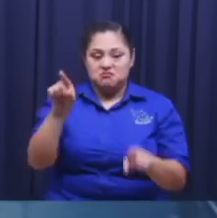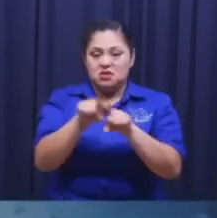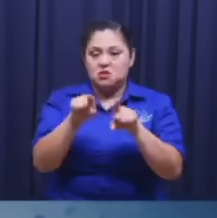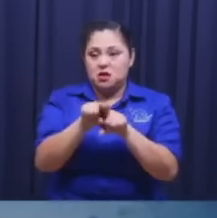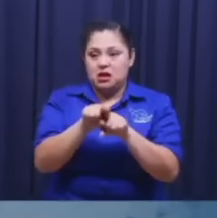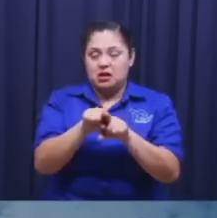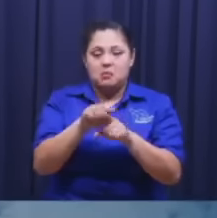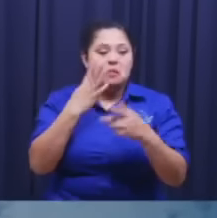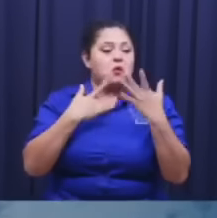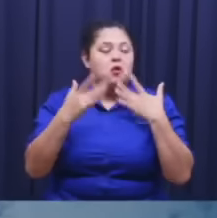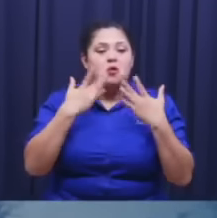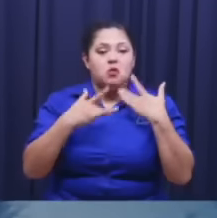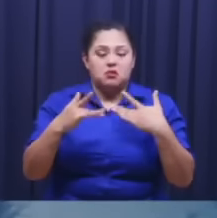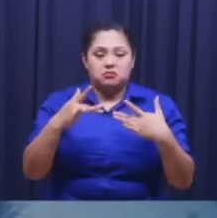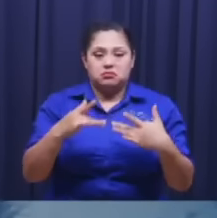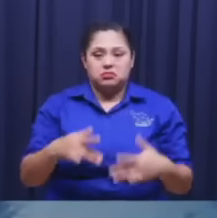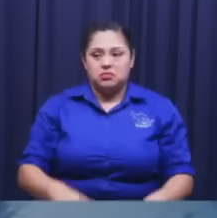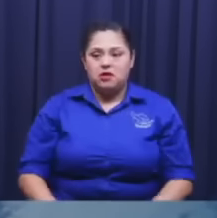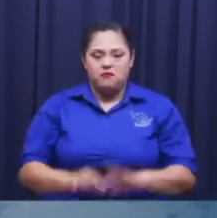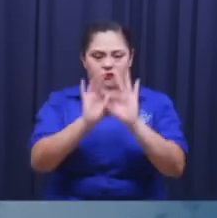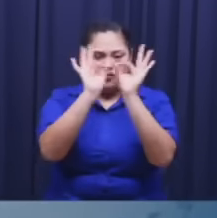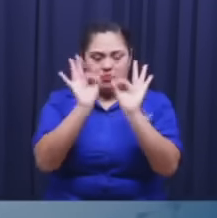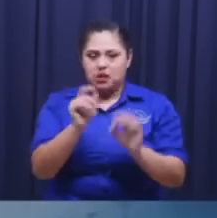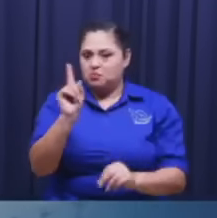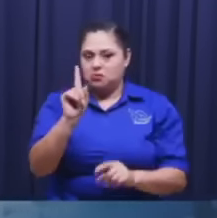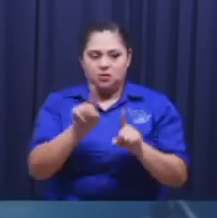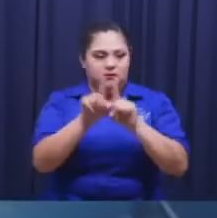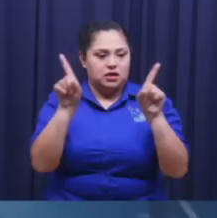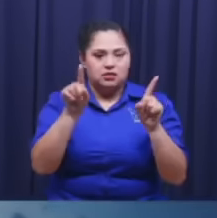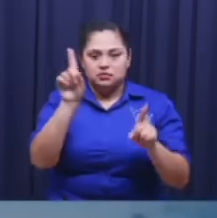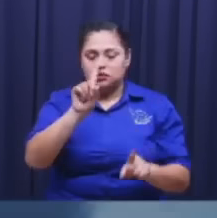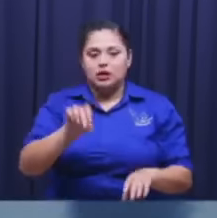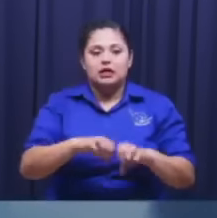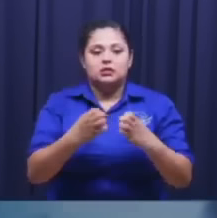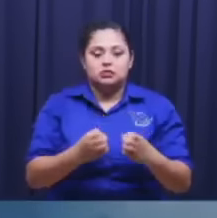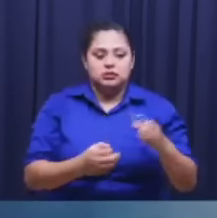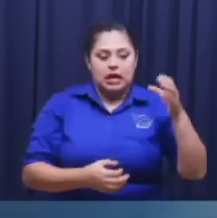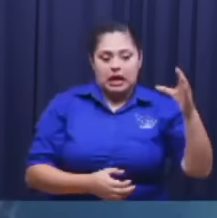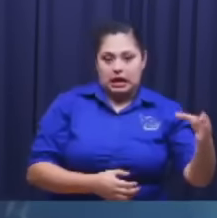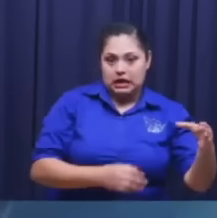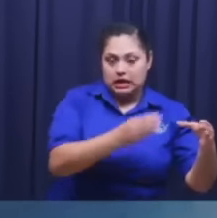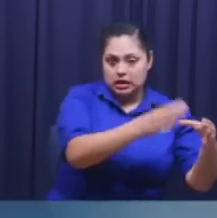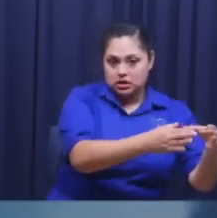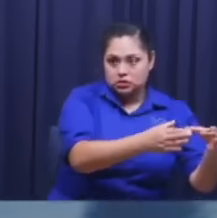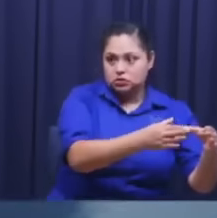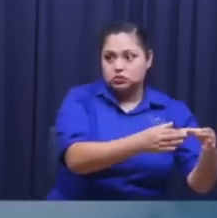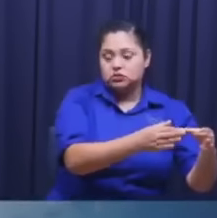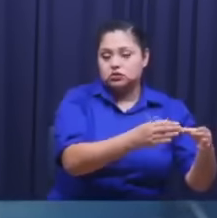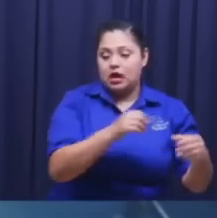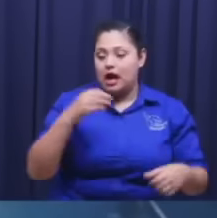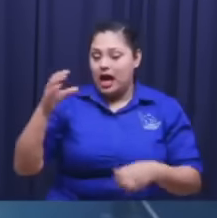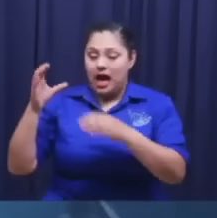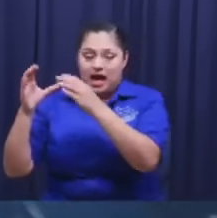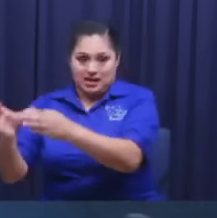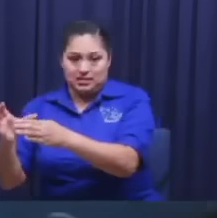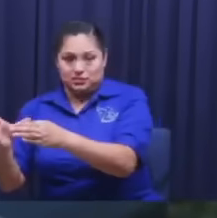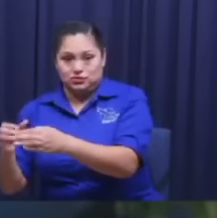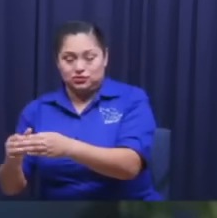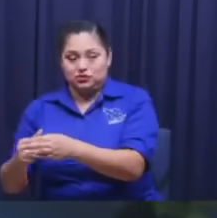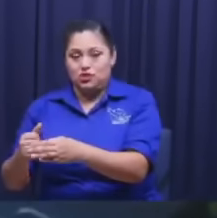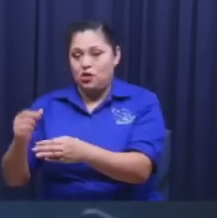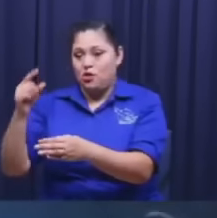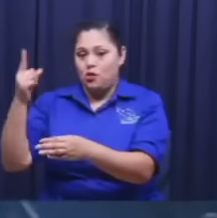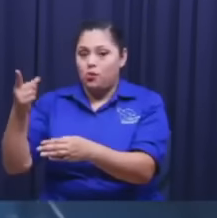con la misma marca, no se diferenciaba. Entonces a estos 50 les daban la sustancia activa y a estos el